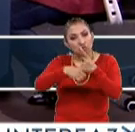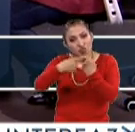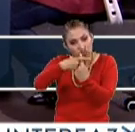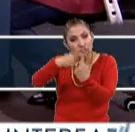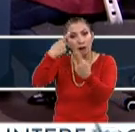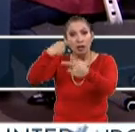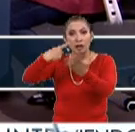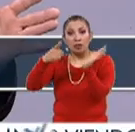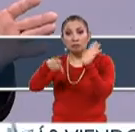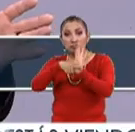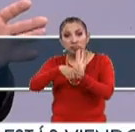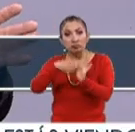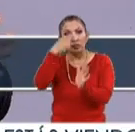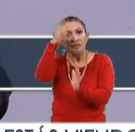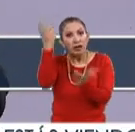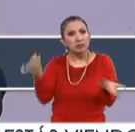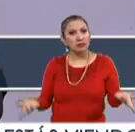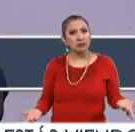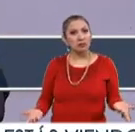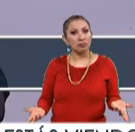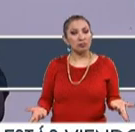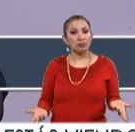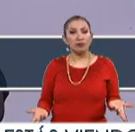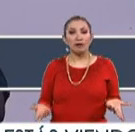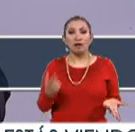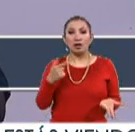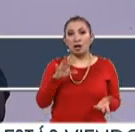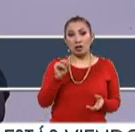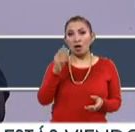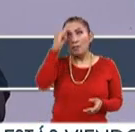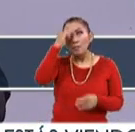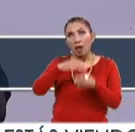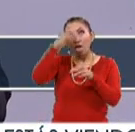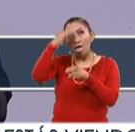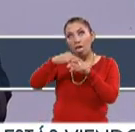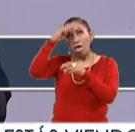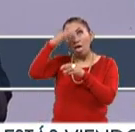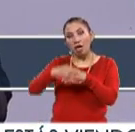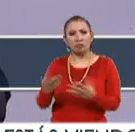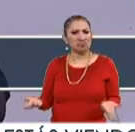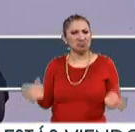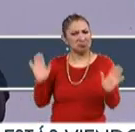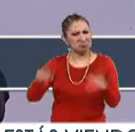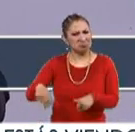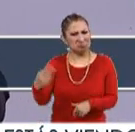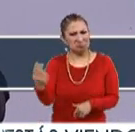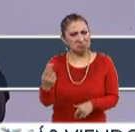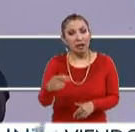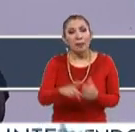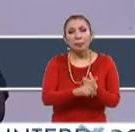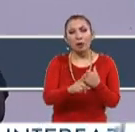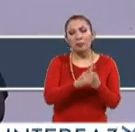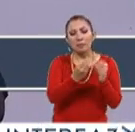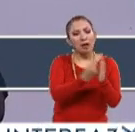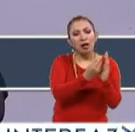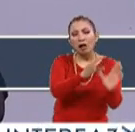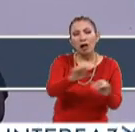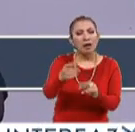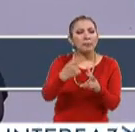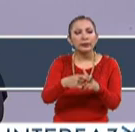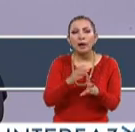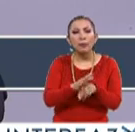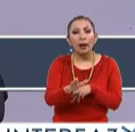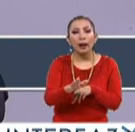y restando tranquilamente, ¿no? Y sin tener que memorizar. Sin tener que memorizar. El problema de enseñar matemáticas